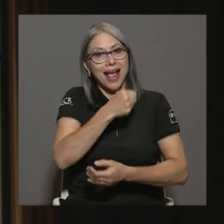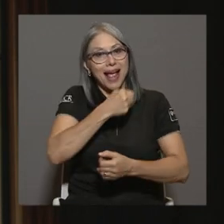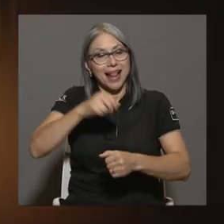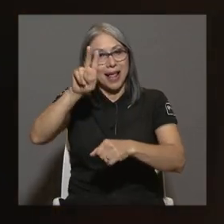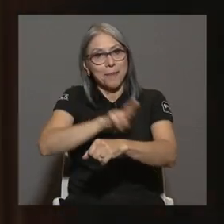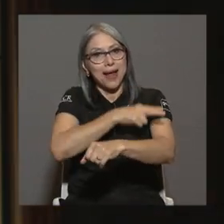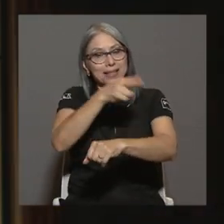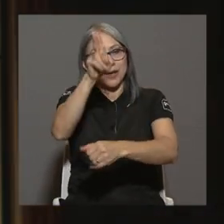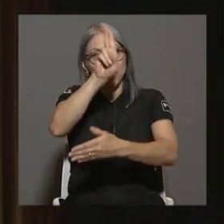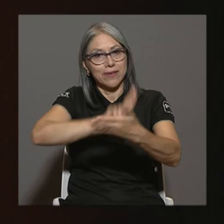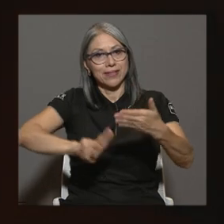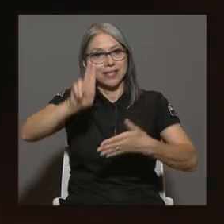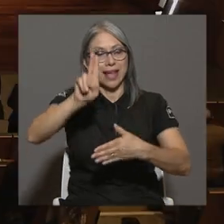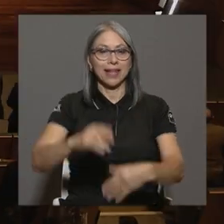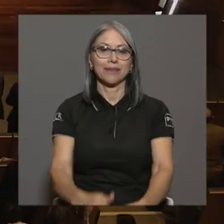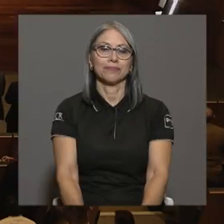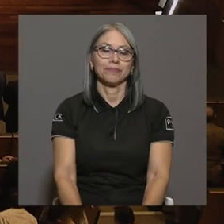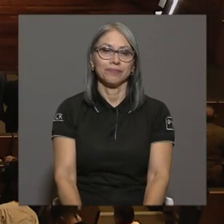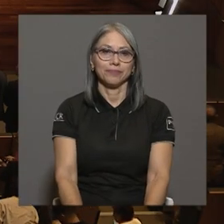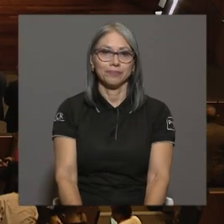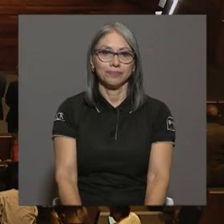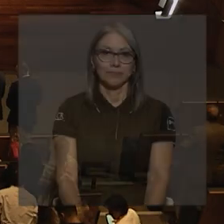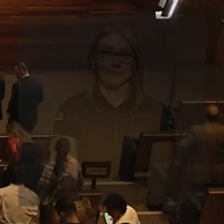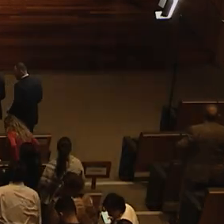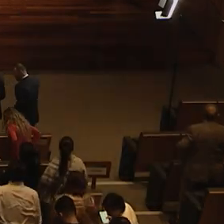marcha universitaria.